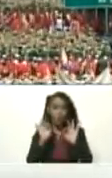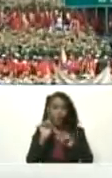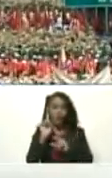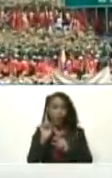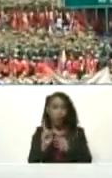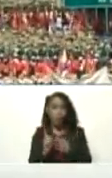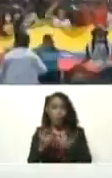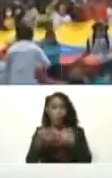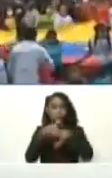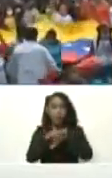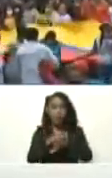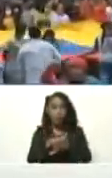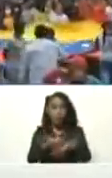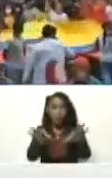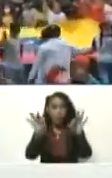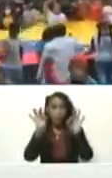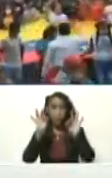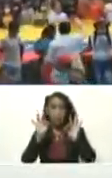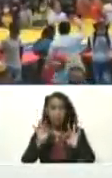componente especial.